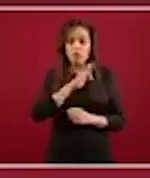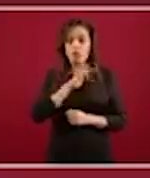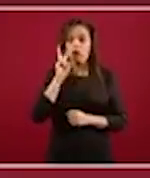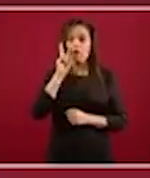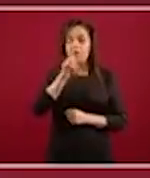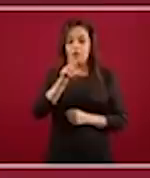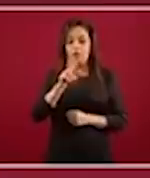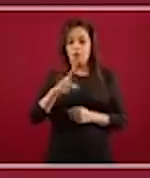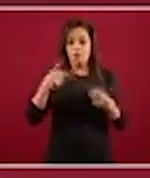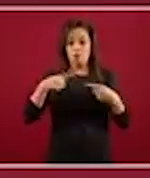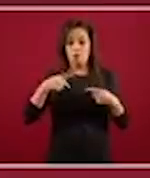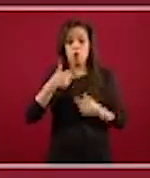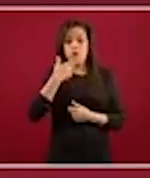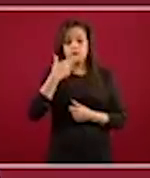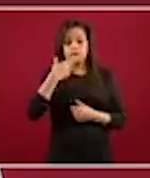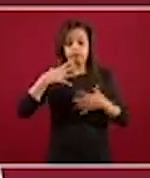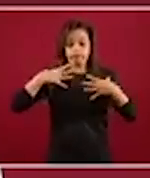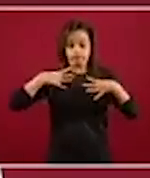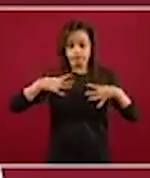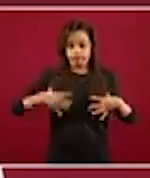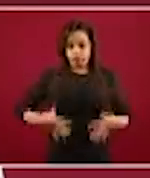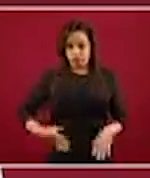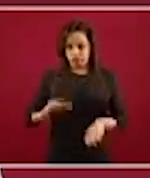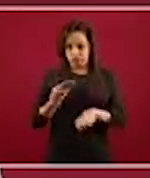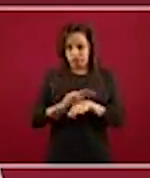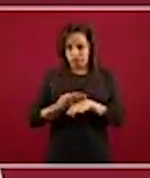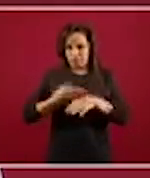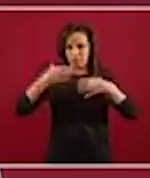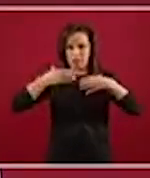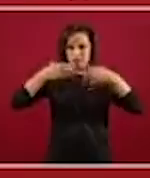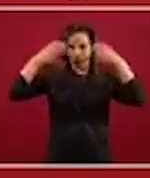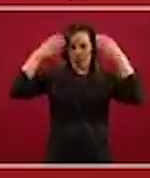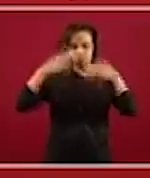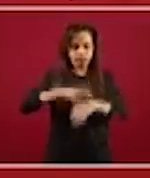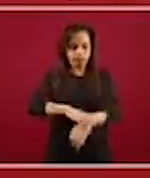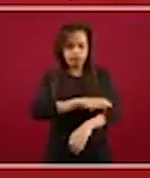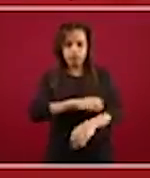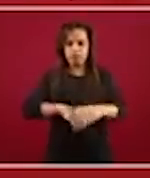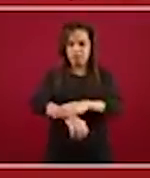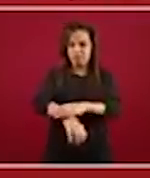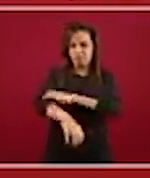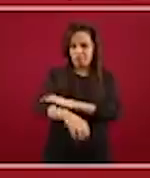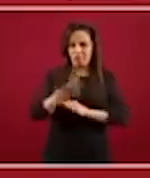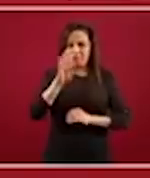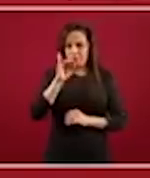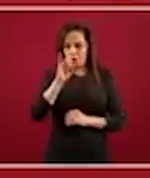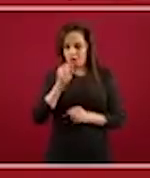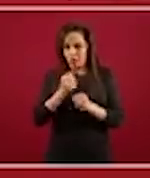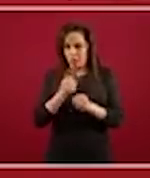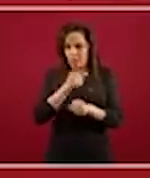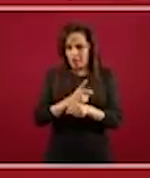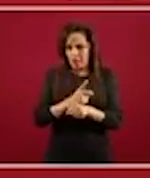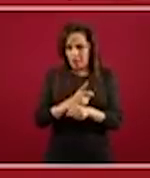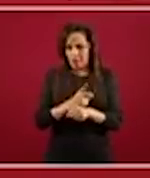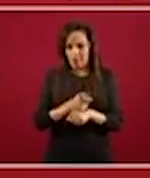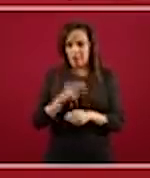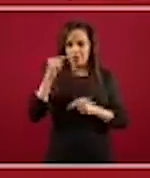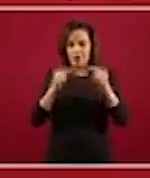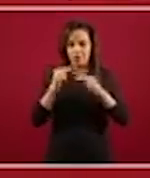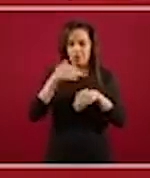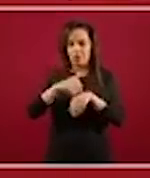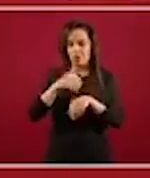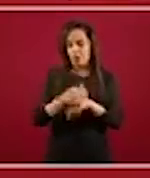equipos de máxima contención, equipos de nivel de bioseguridad más alto, del nivel 4, como se